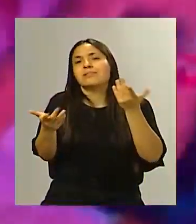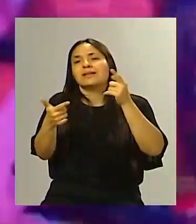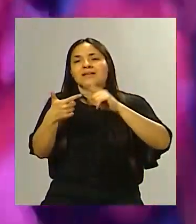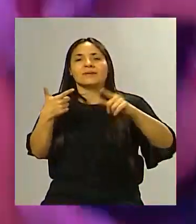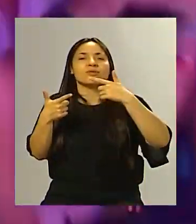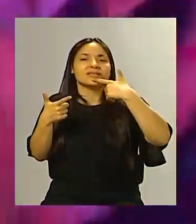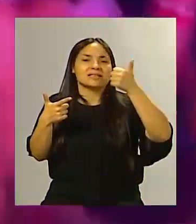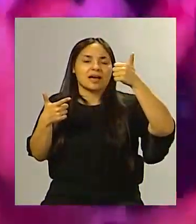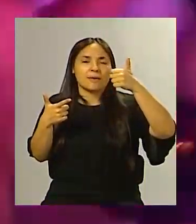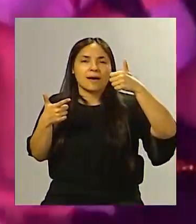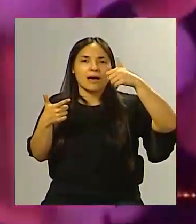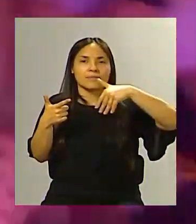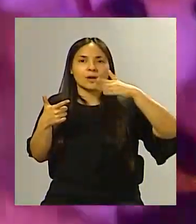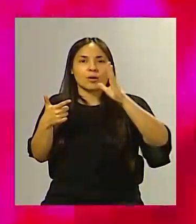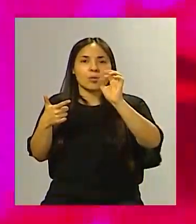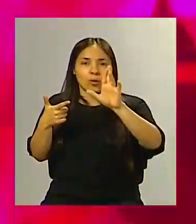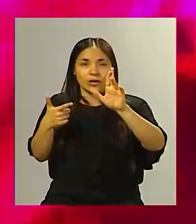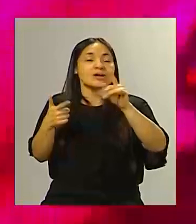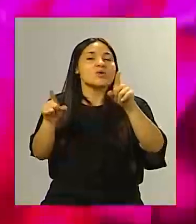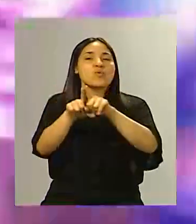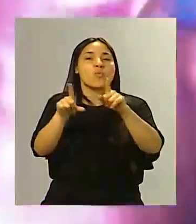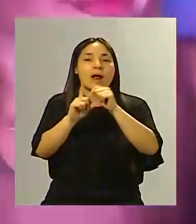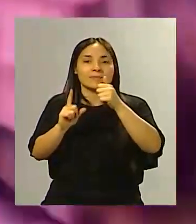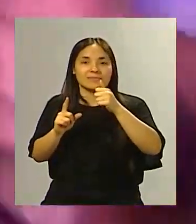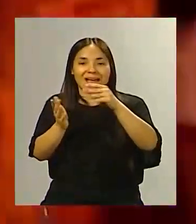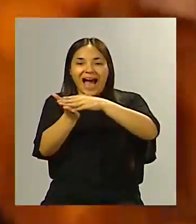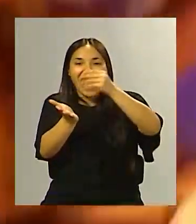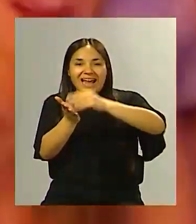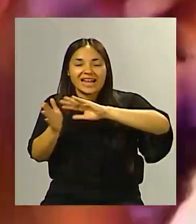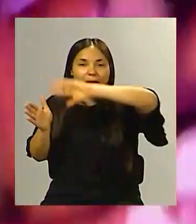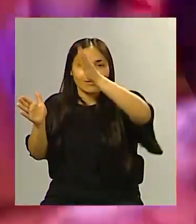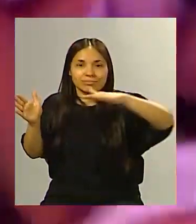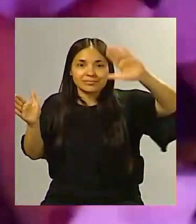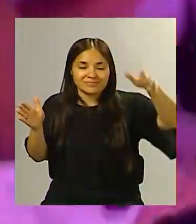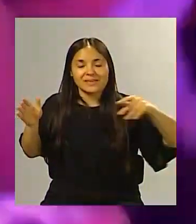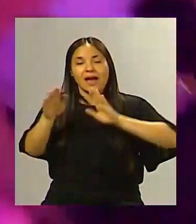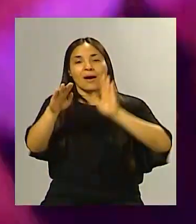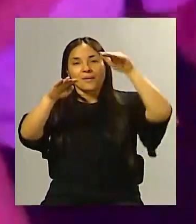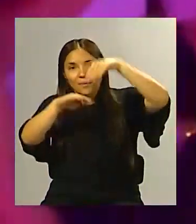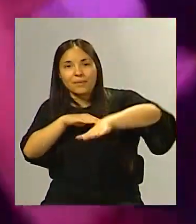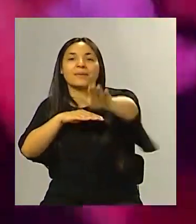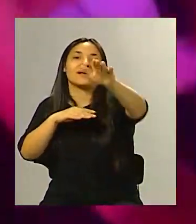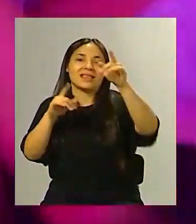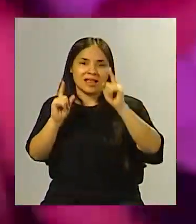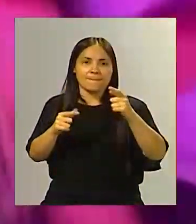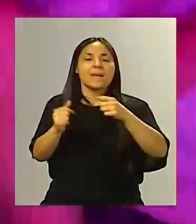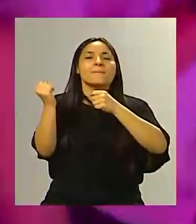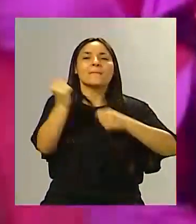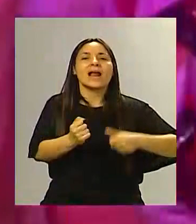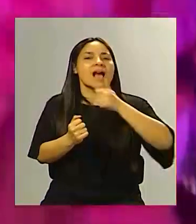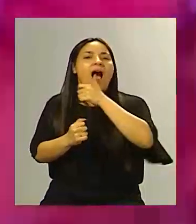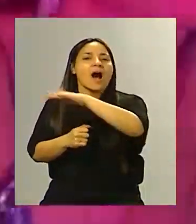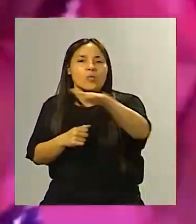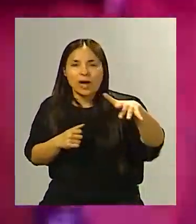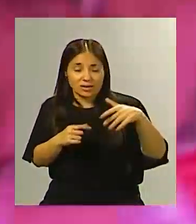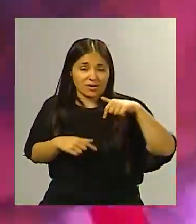sandboard es como hacer snowboard, pero en dunas de arena. Están los parques acuáticos, que son realmente increíbles, y en Mendoza no tenemos ningún parque